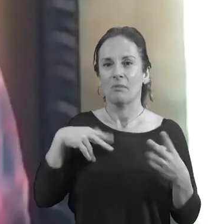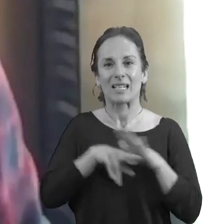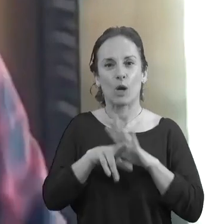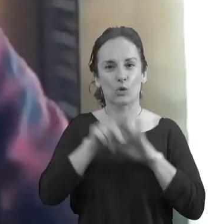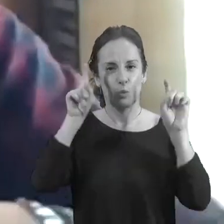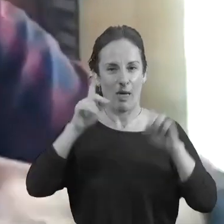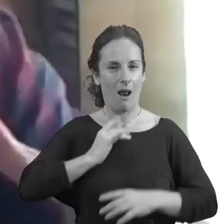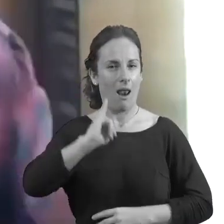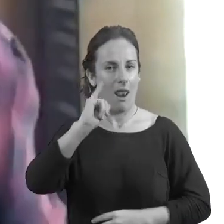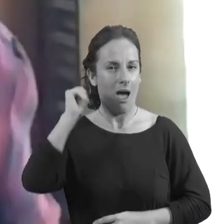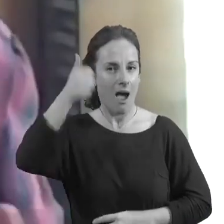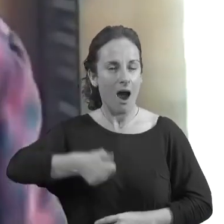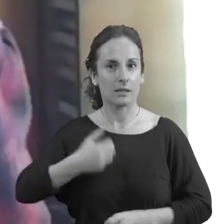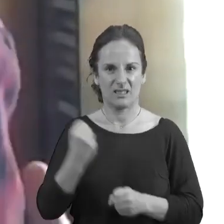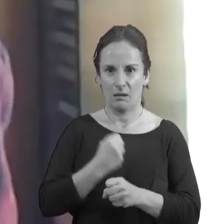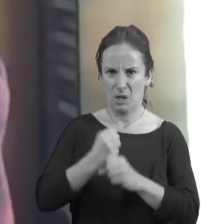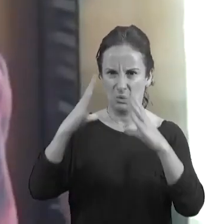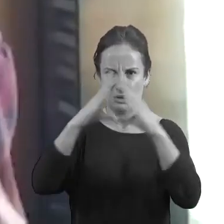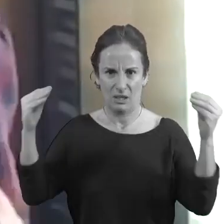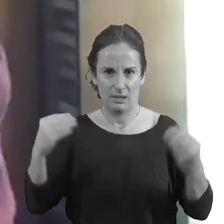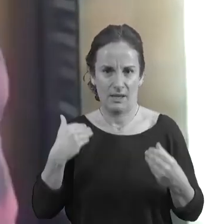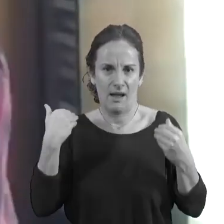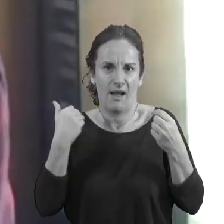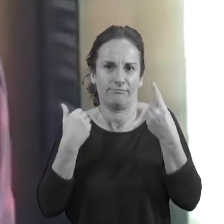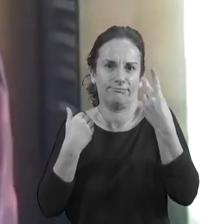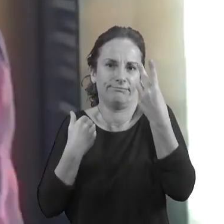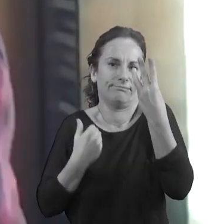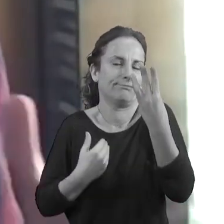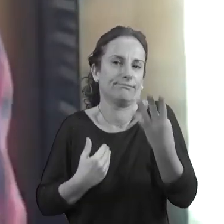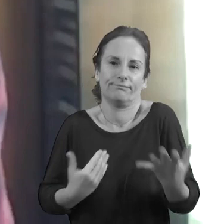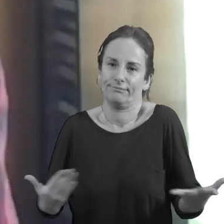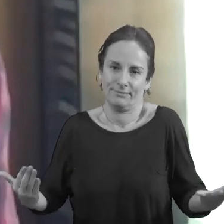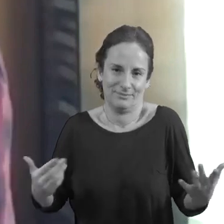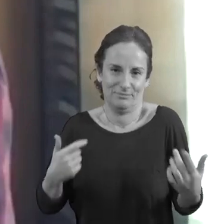educativos, trabajamos en la universidad, en fin, ¿no? Yo, por ejemplo, no sé.